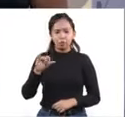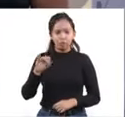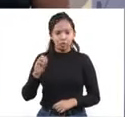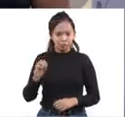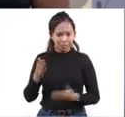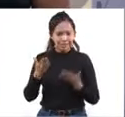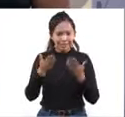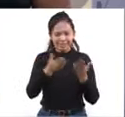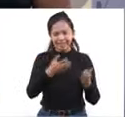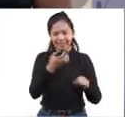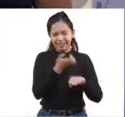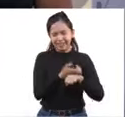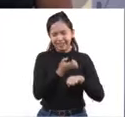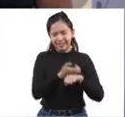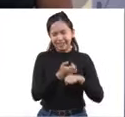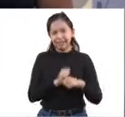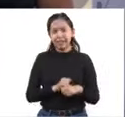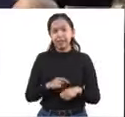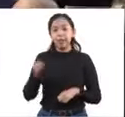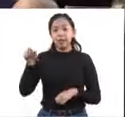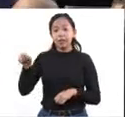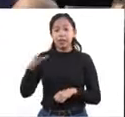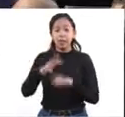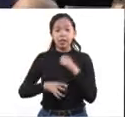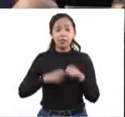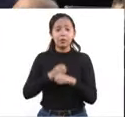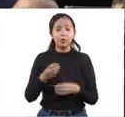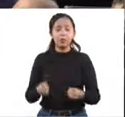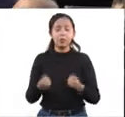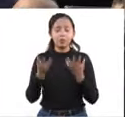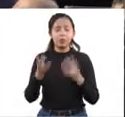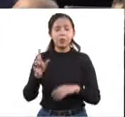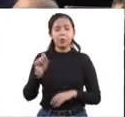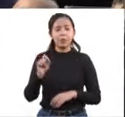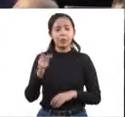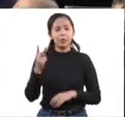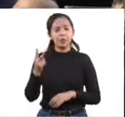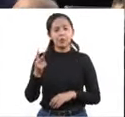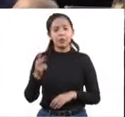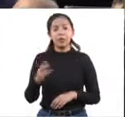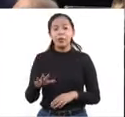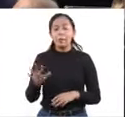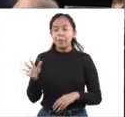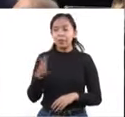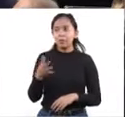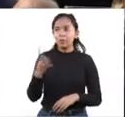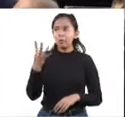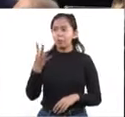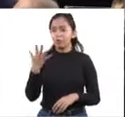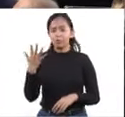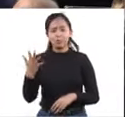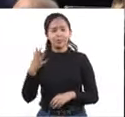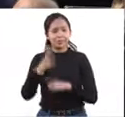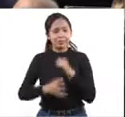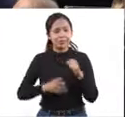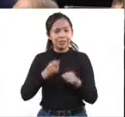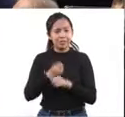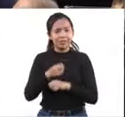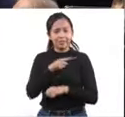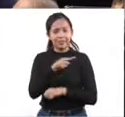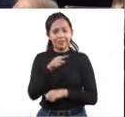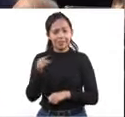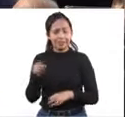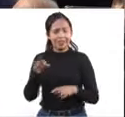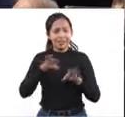internado. A la edad de 22 años, tiene 4, casi 5 años trabajando con nosotros. Entonces, con este